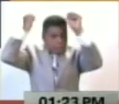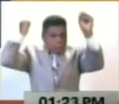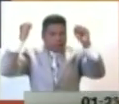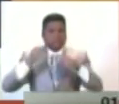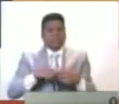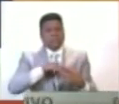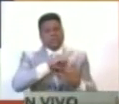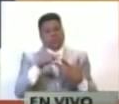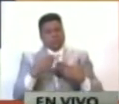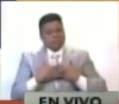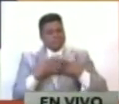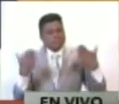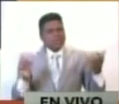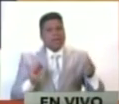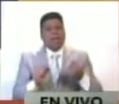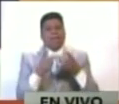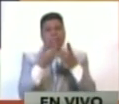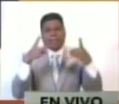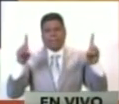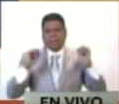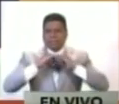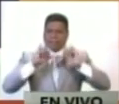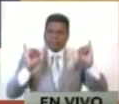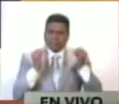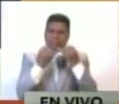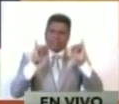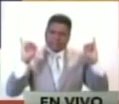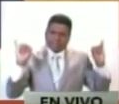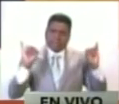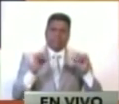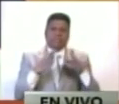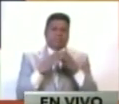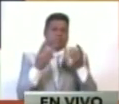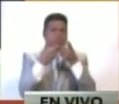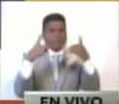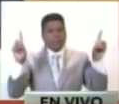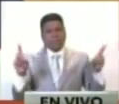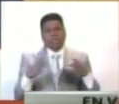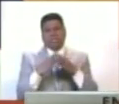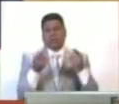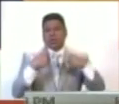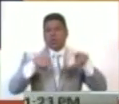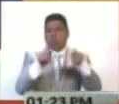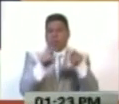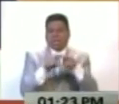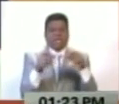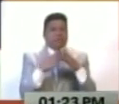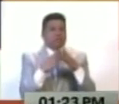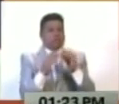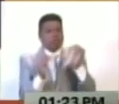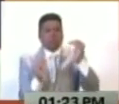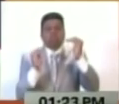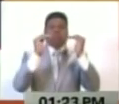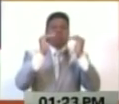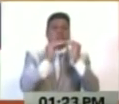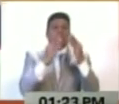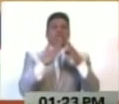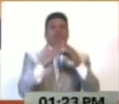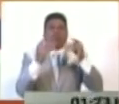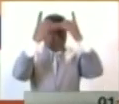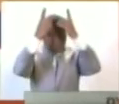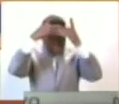en la soberanía y basada también en el respeto profundo a la igualdad soberana de los estados. Una diplomacia orientada